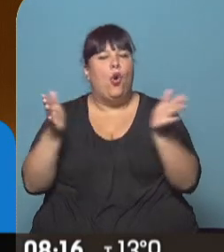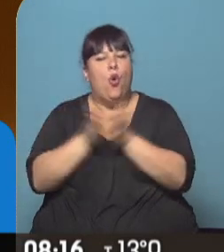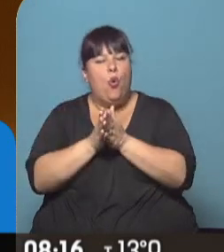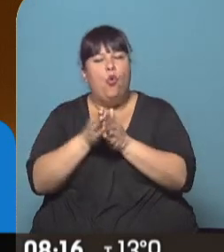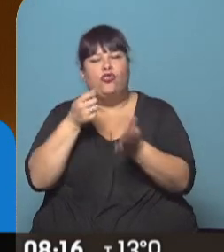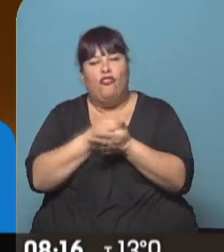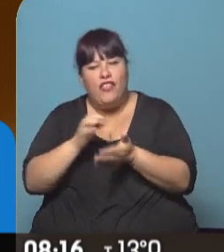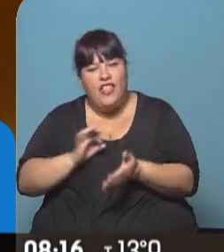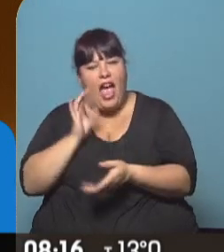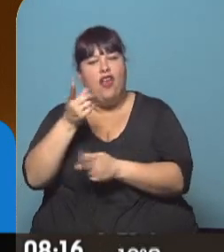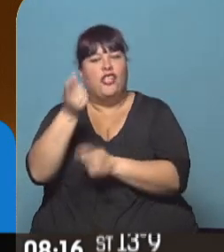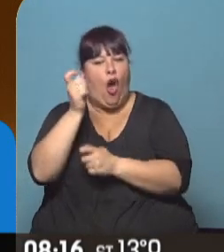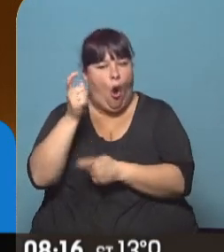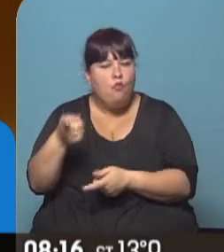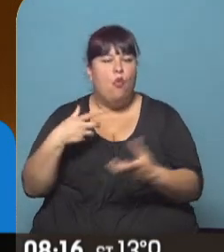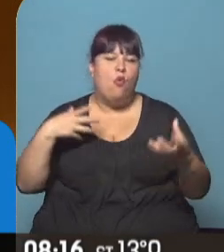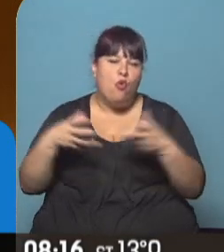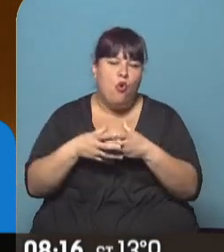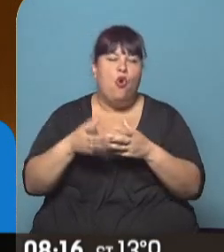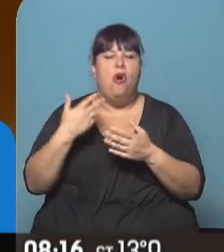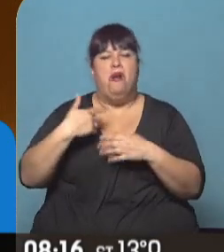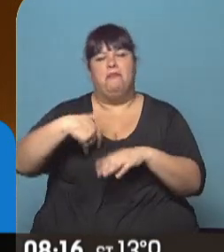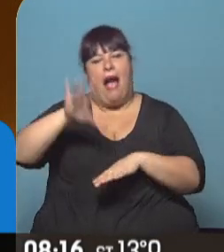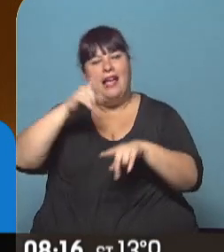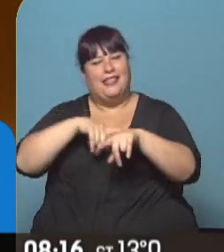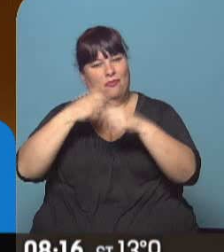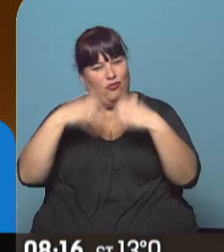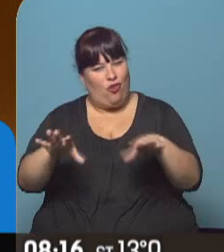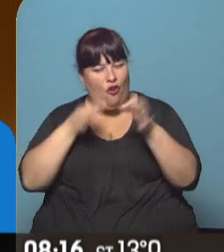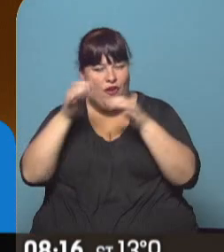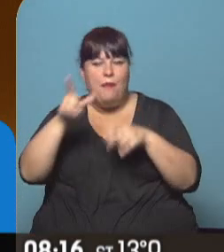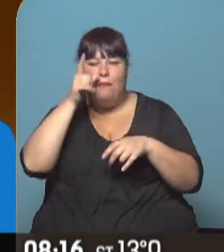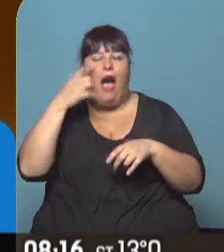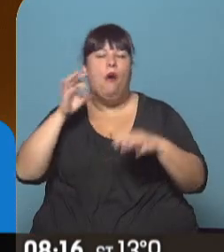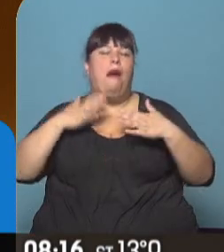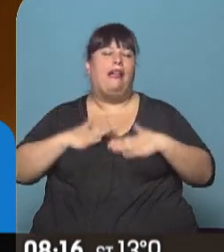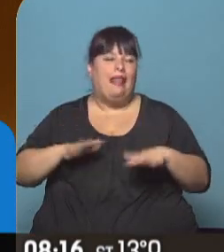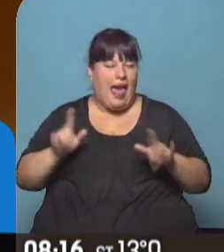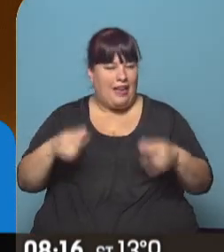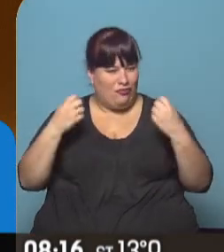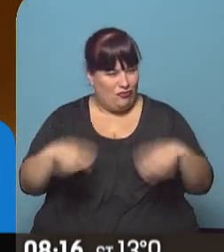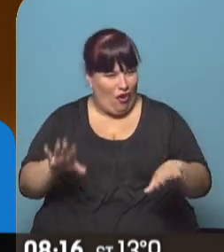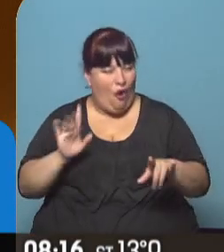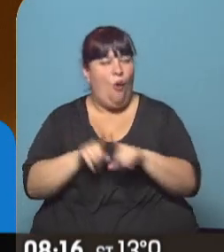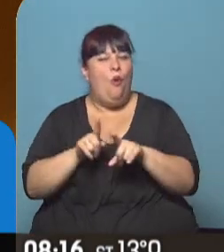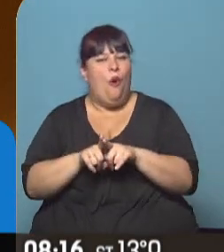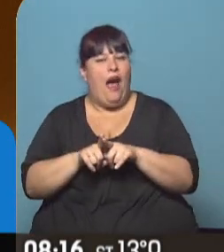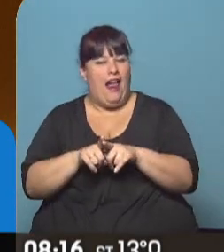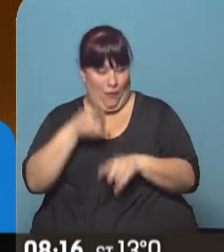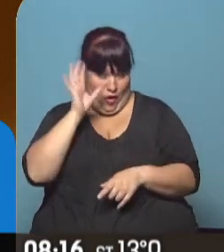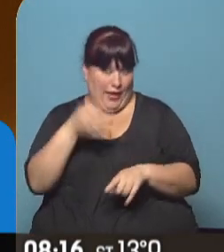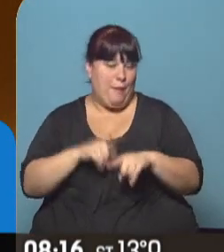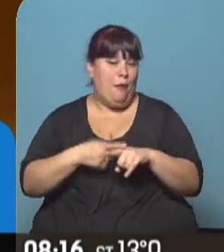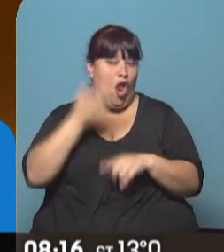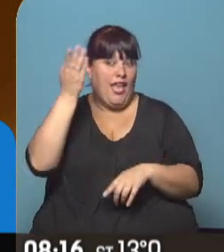para el fin de año en chascomús y podríamos pasar más tiempo juntos y él estaba más distendido como sabrás algún